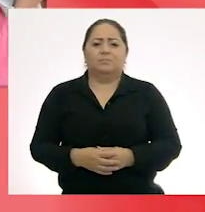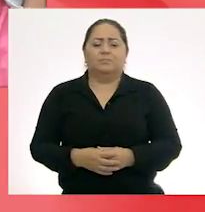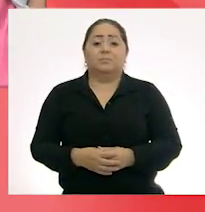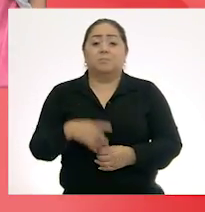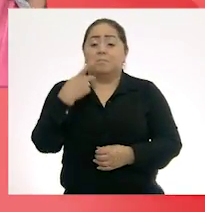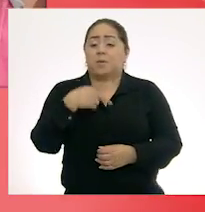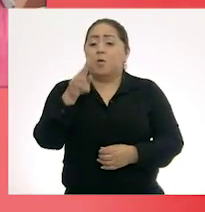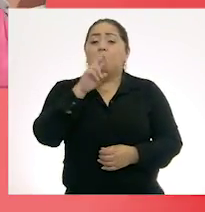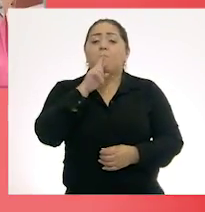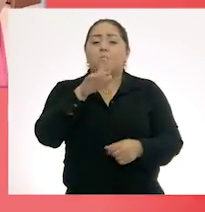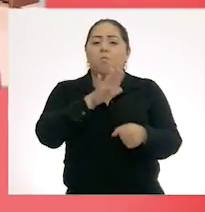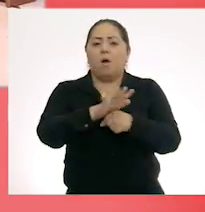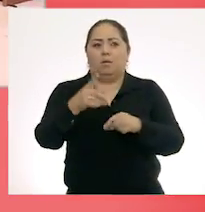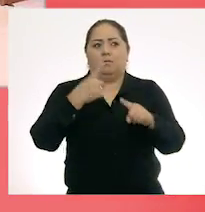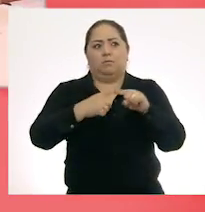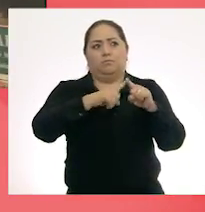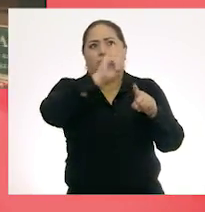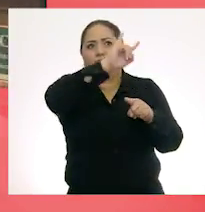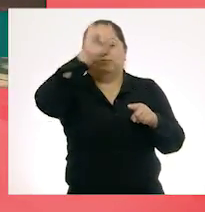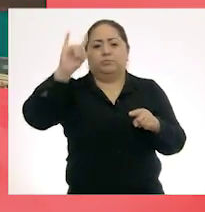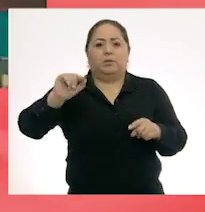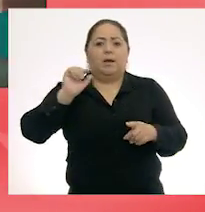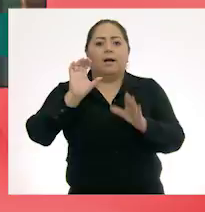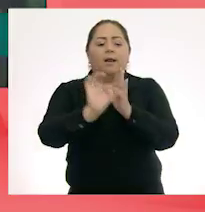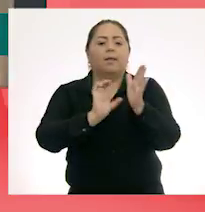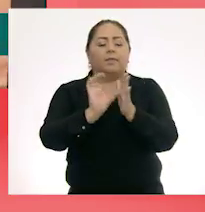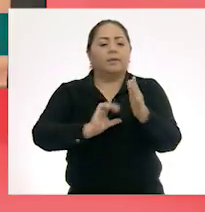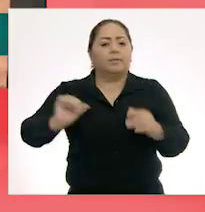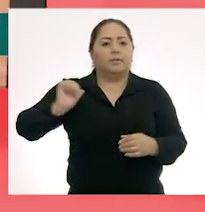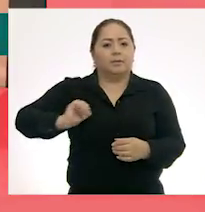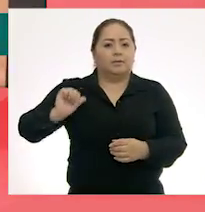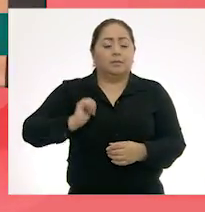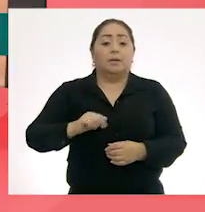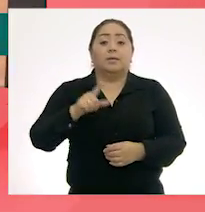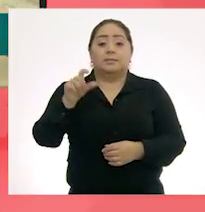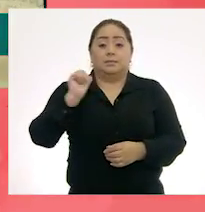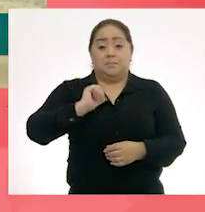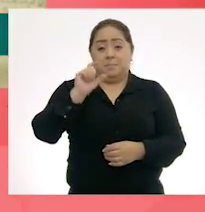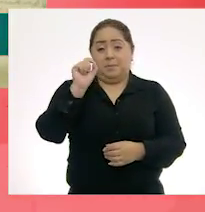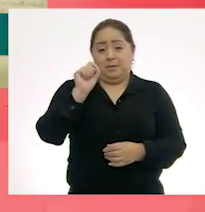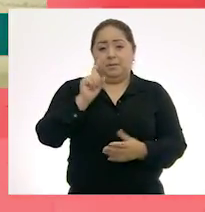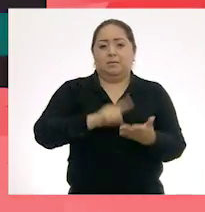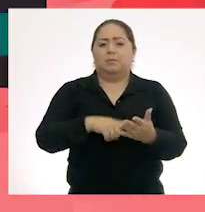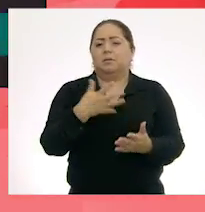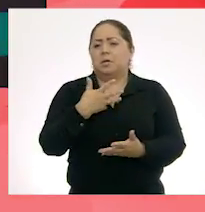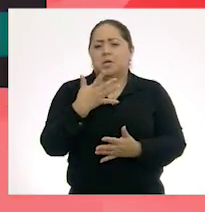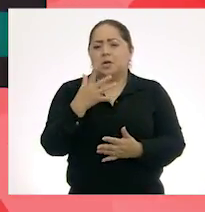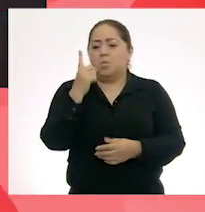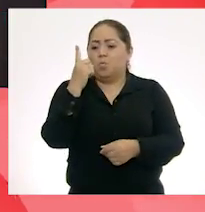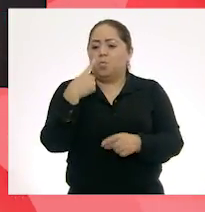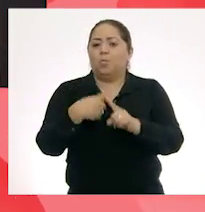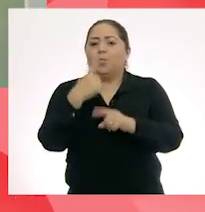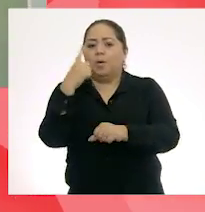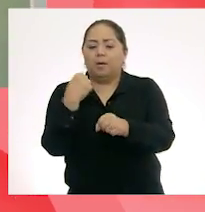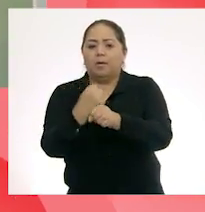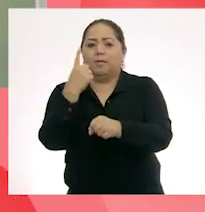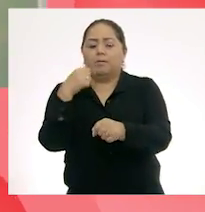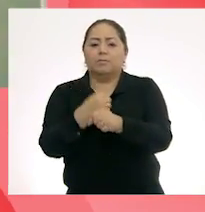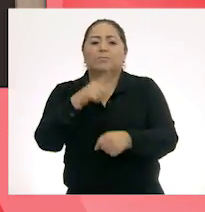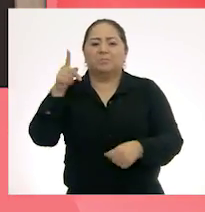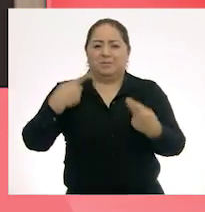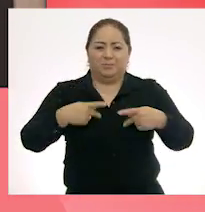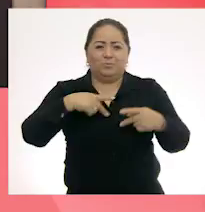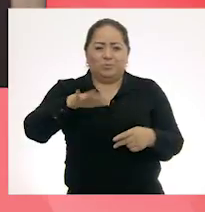Pero lo mejor es la colección de calendarios antiguos. Del siglo XX tienen mínimo uno por año. La gente busca